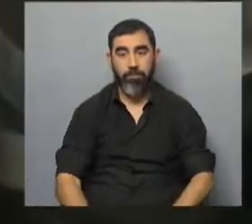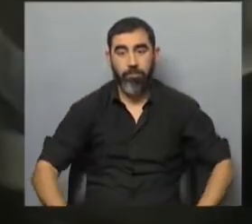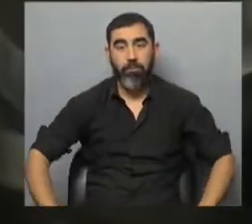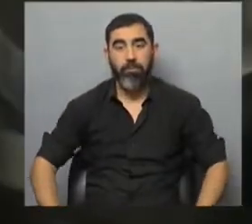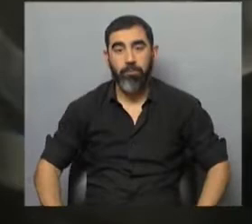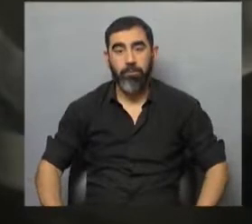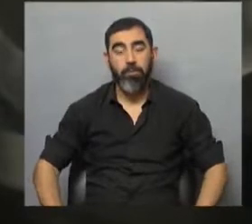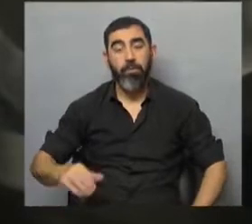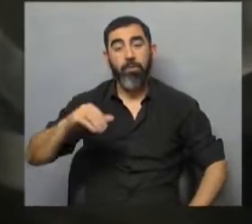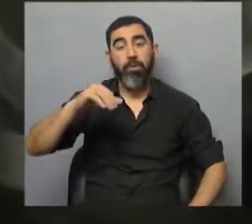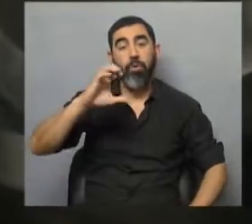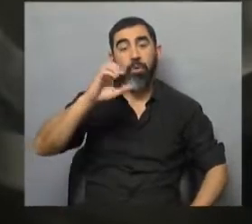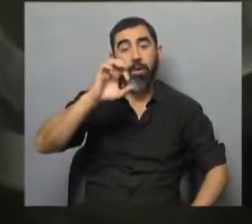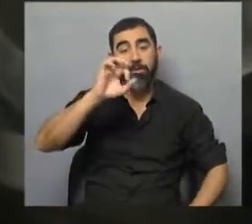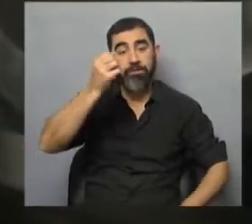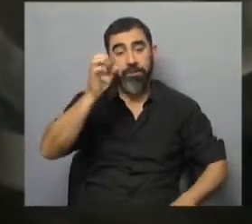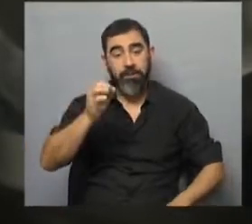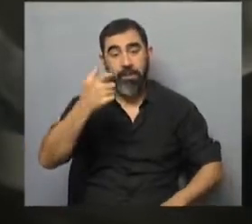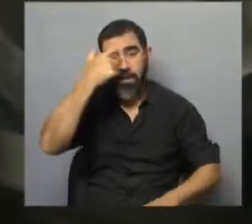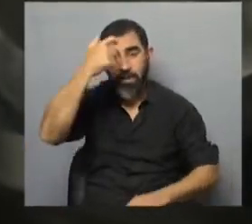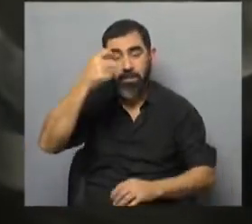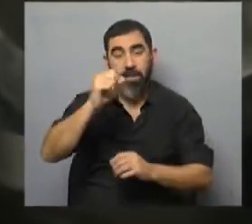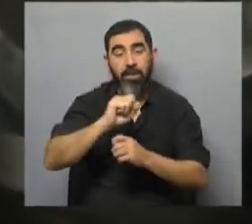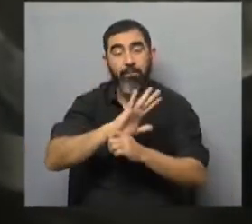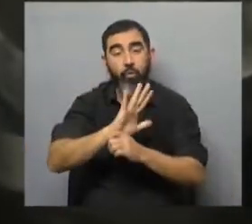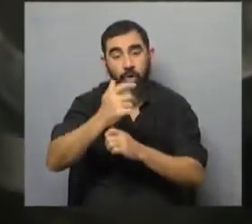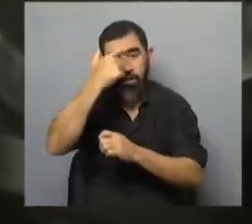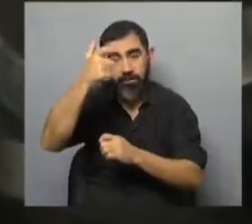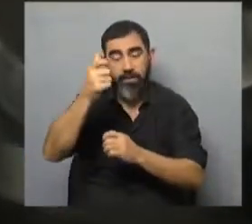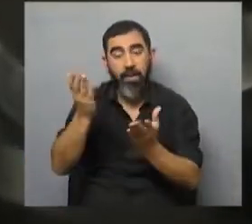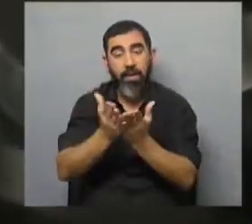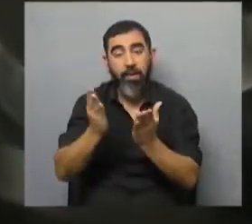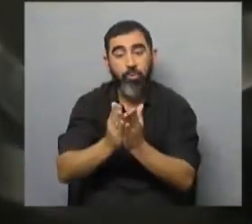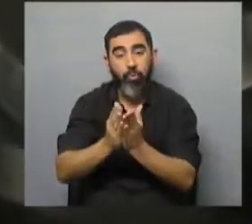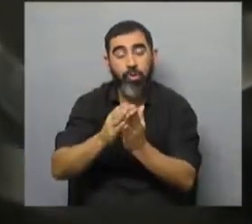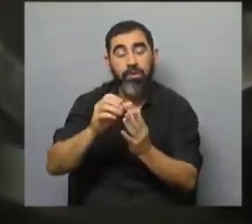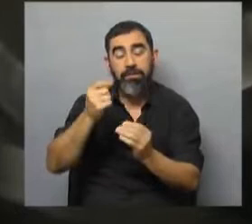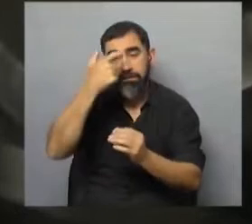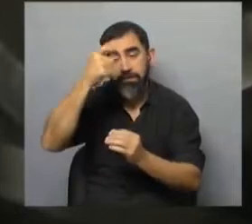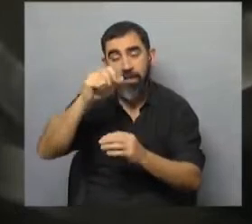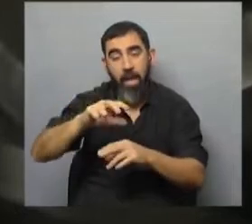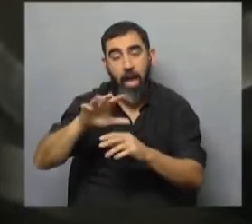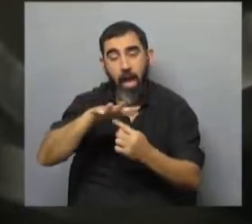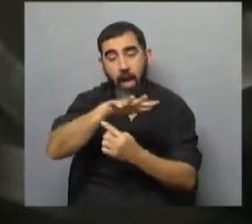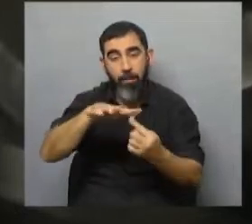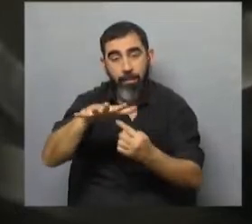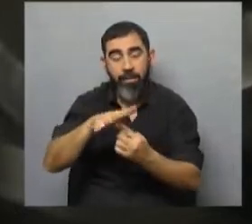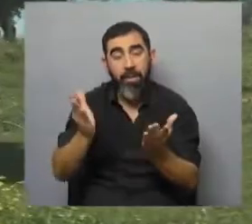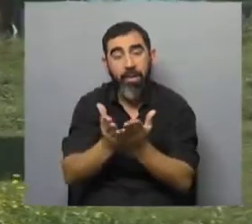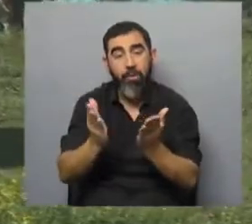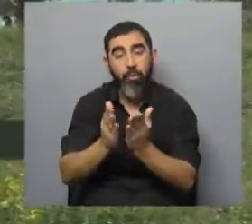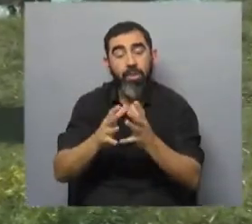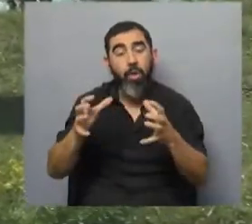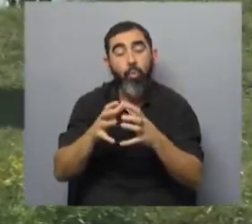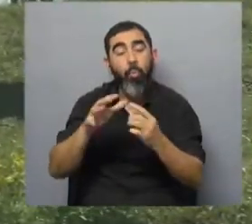Hola, soy Martina Casas, soy licenciada en Ciencias Biológicas, estudio la maestría en Ciencias Ambientales y realicé mi tesina de grado en el grupo de Ecología de Pastizales.